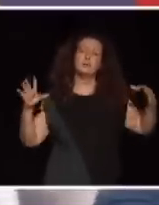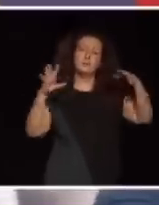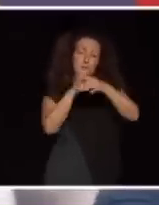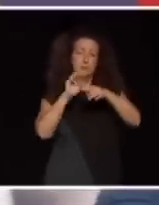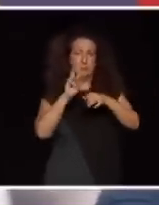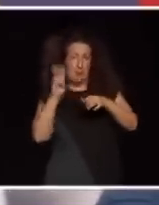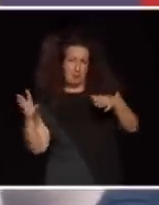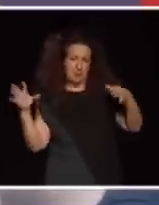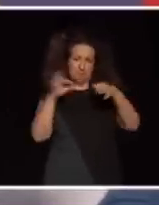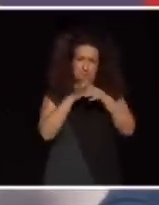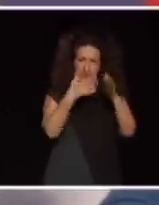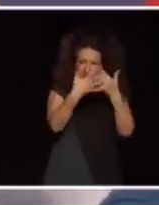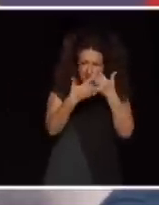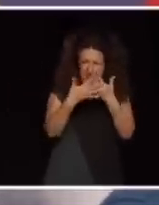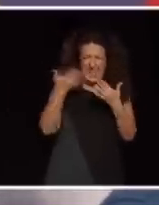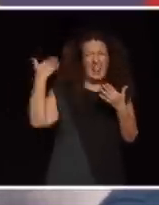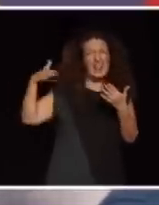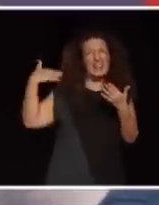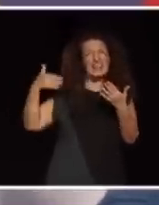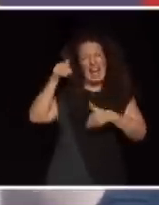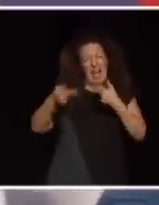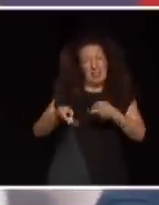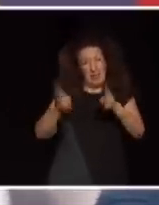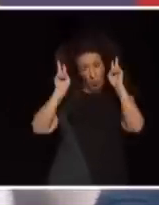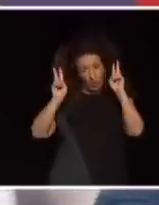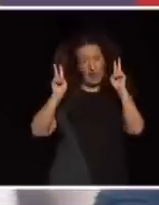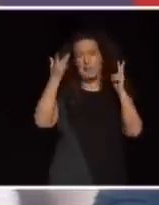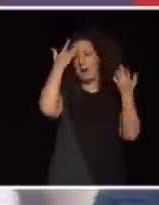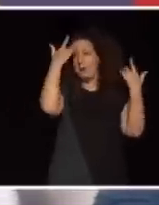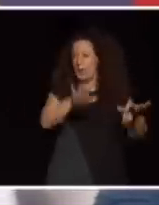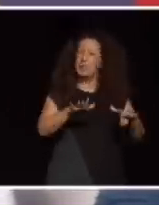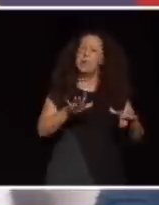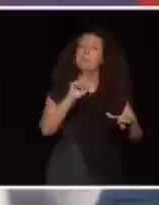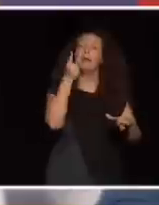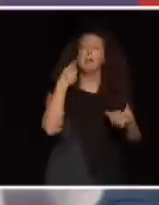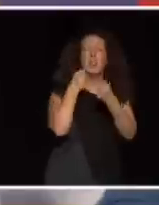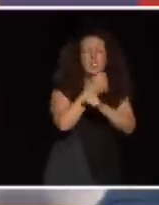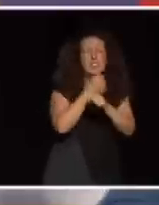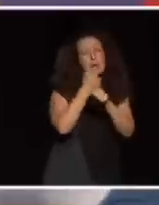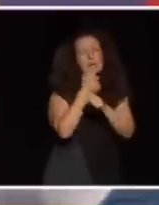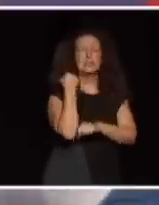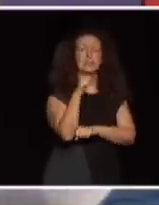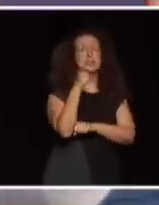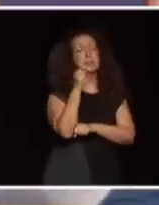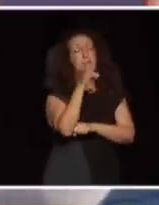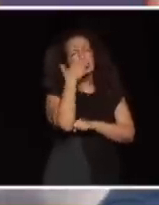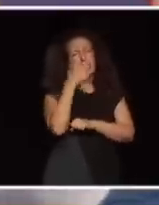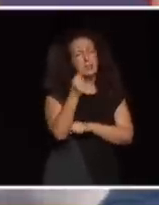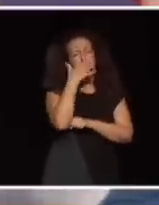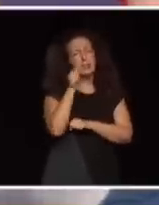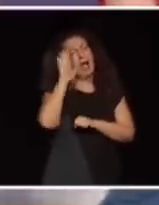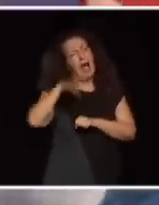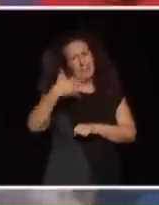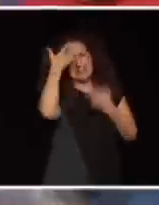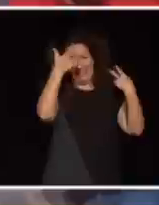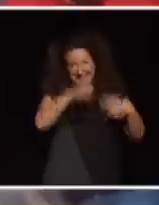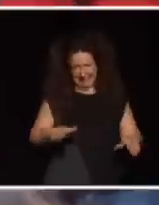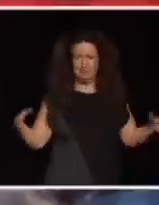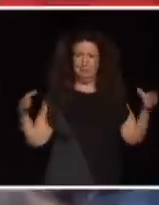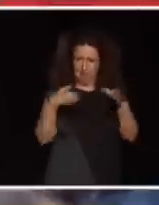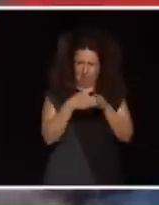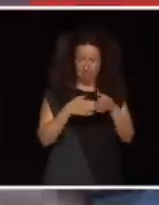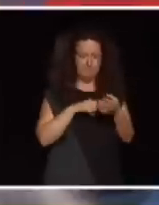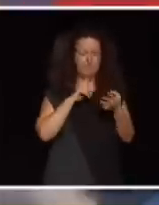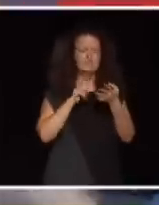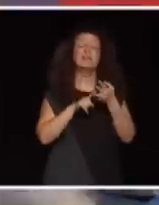de la democracia, después de trabajar muy duro para vencer las resistencias del Partido Socialista. Juntas hemos